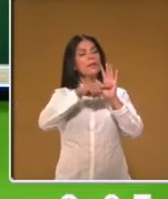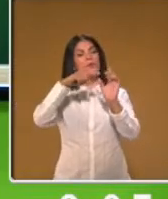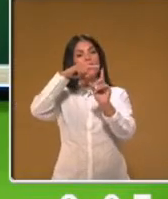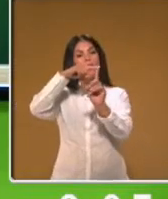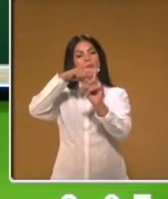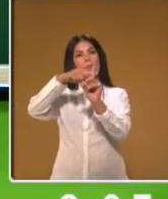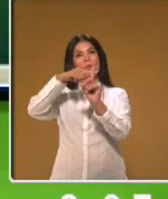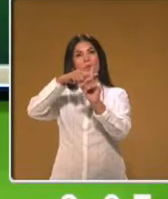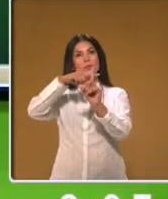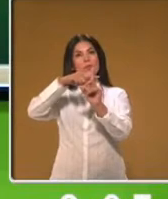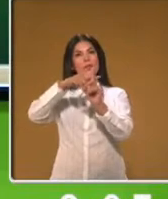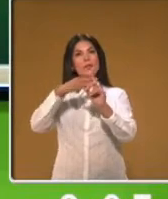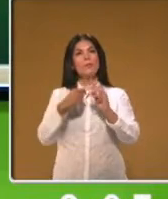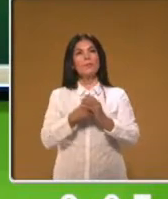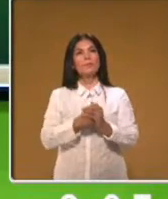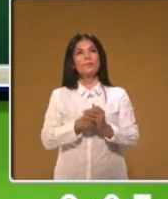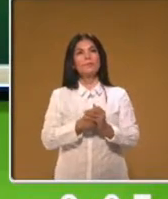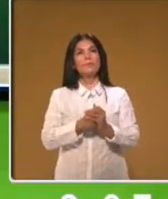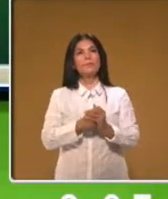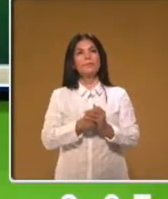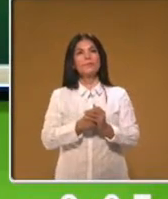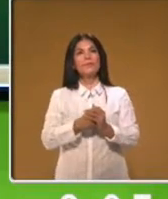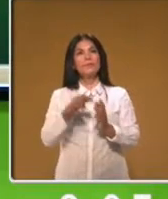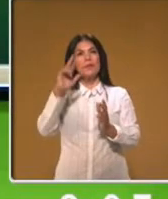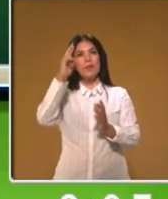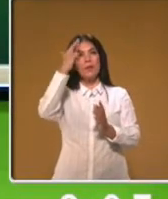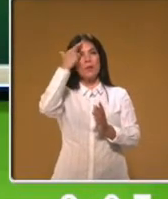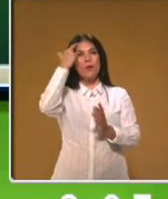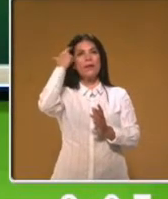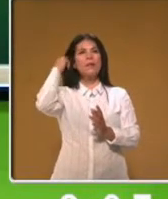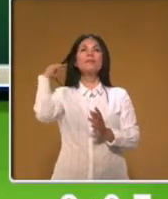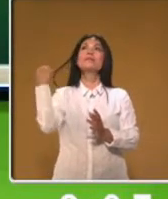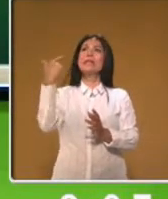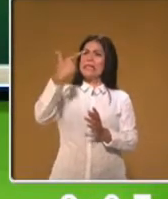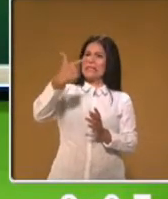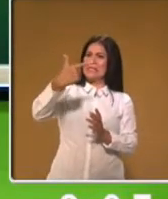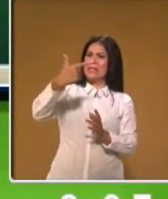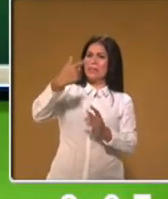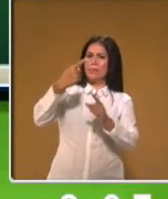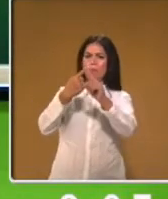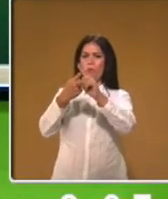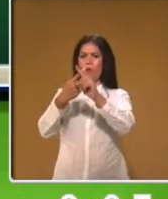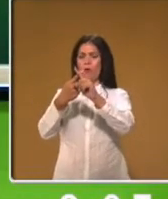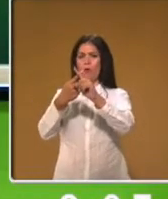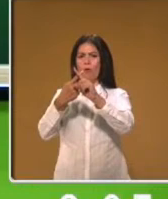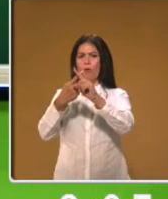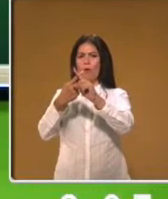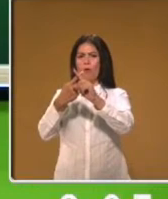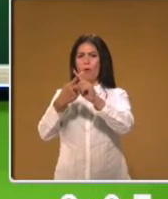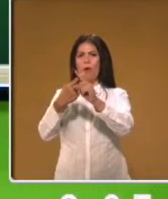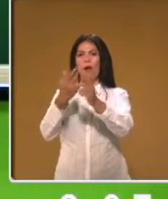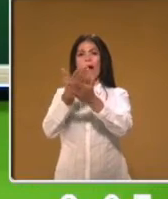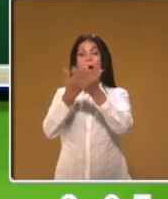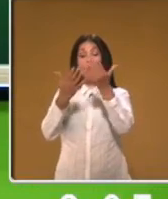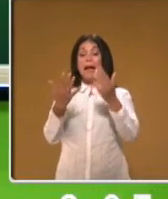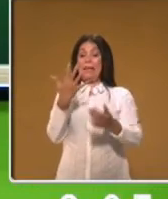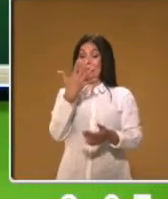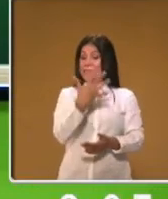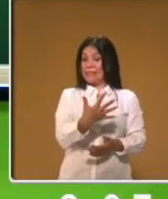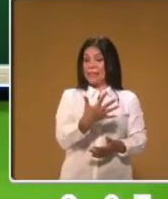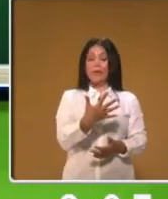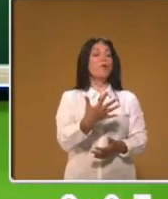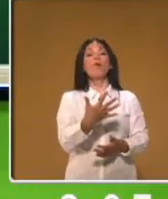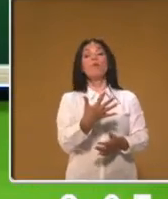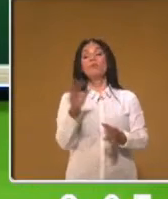luego ese 5, si tú recuerdas, acá el 7 estaba multiplicando, es lo mismo. Ese 5 va a pasar hacia el lado